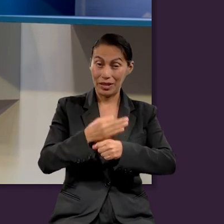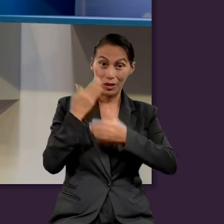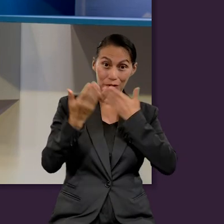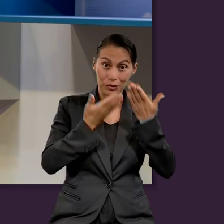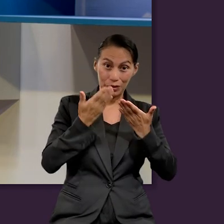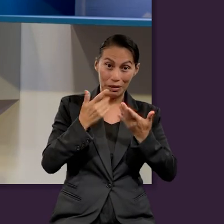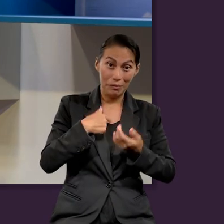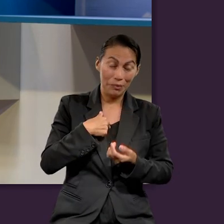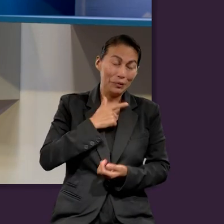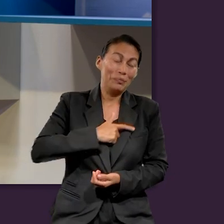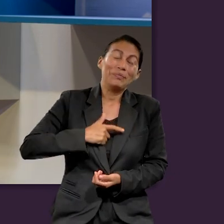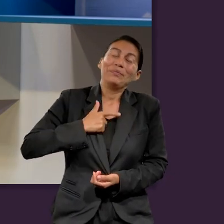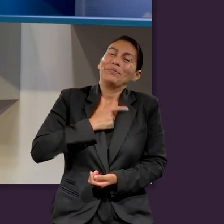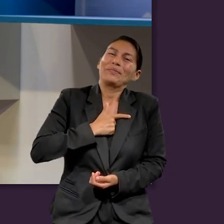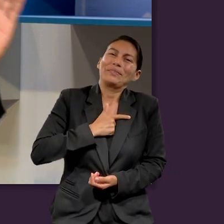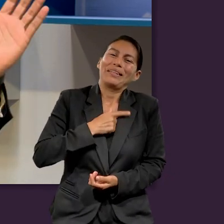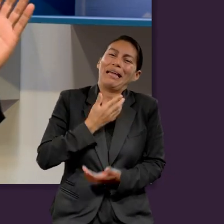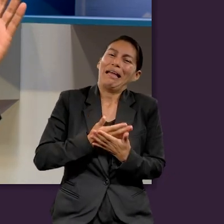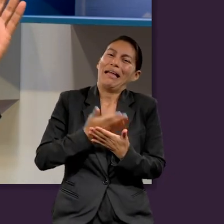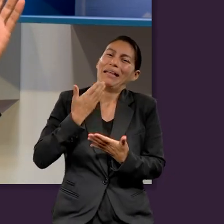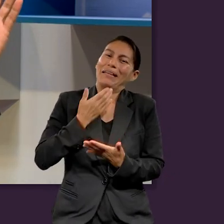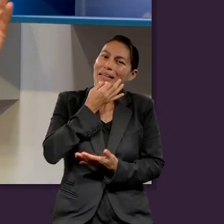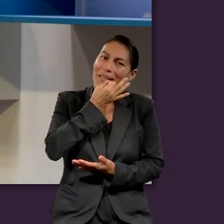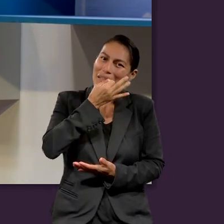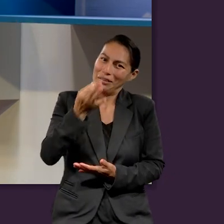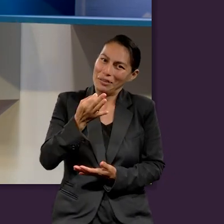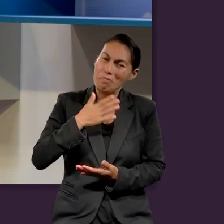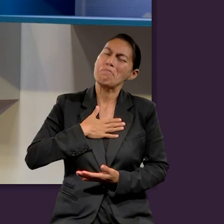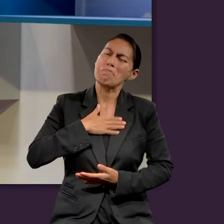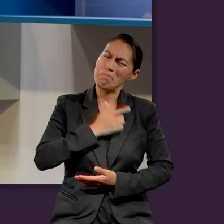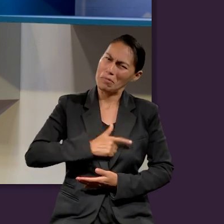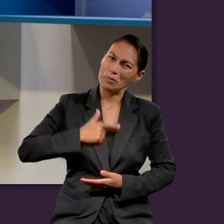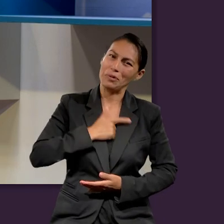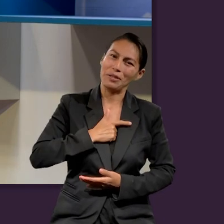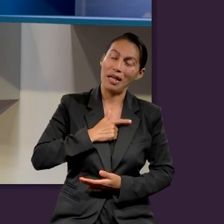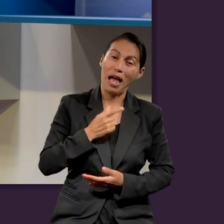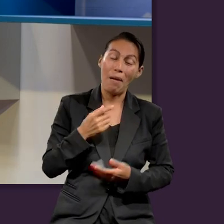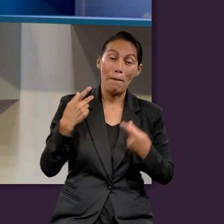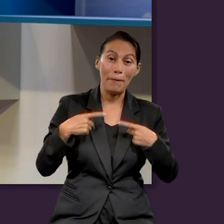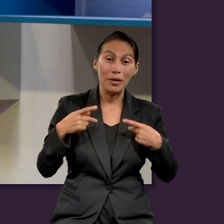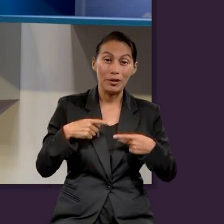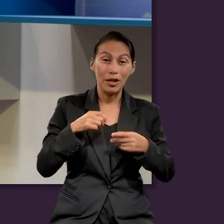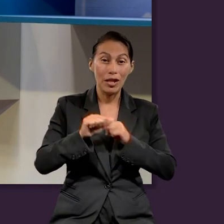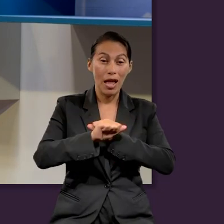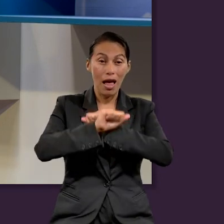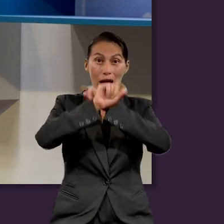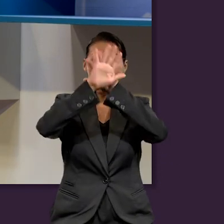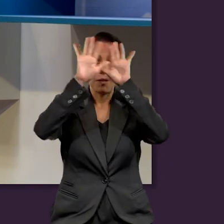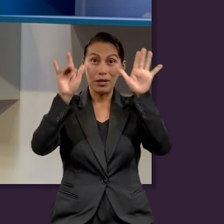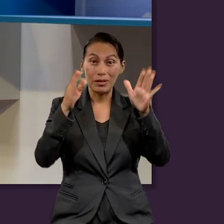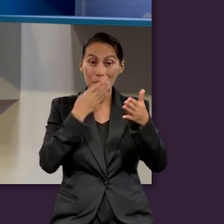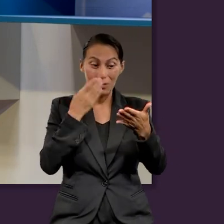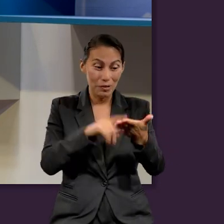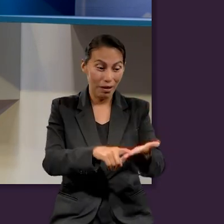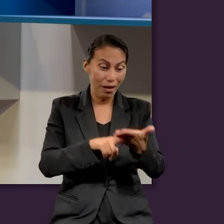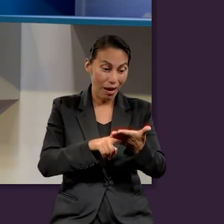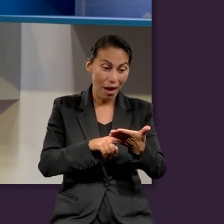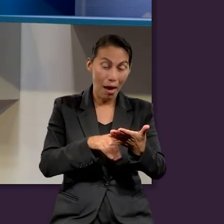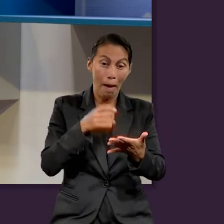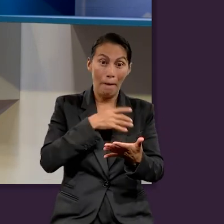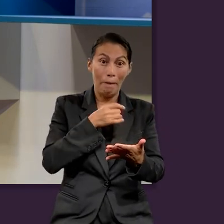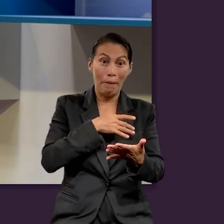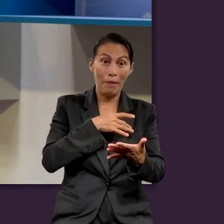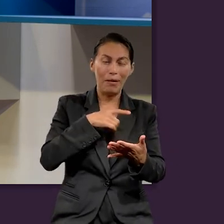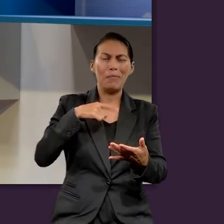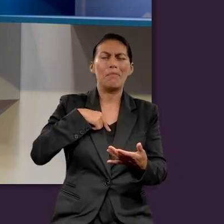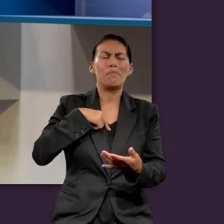bueno a mí me encanta se los digo De antemano muchas personas le tienen miedo al libro de Apocalipsis pero a mí me encanta y hoy vamos